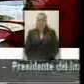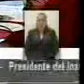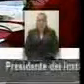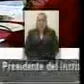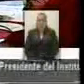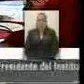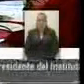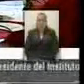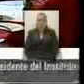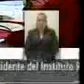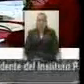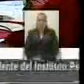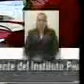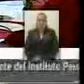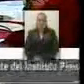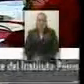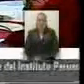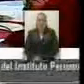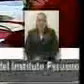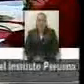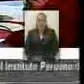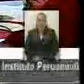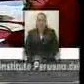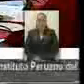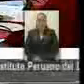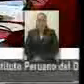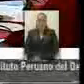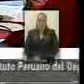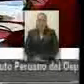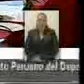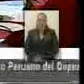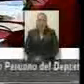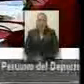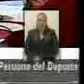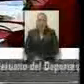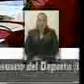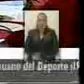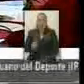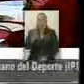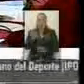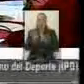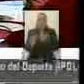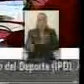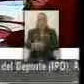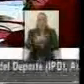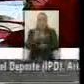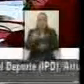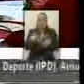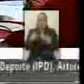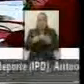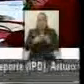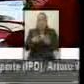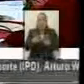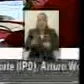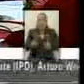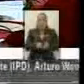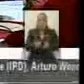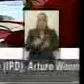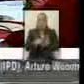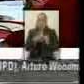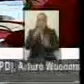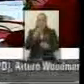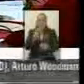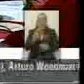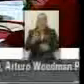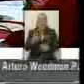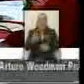de la empresa, porque la empresa vendía casi a precio de costo, o sea, podía tener una utilidad. Entonces, presidente, lo que se ha hecho acá, se le ha privado, se le ha robado a